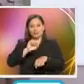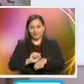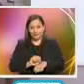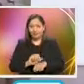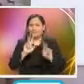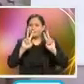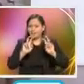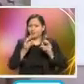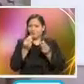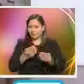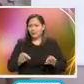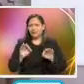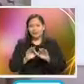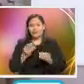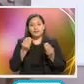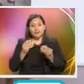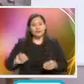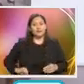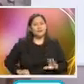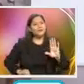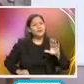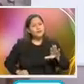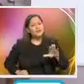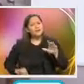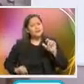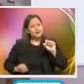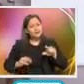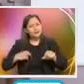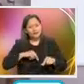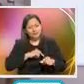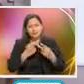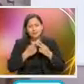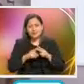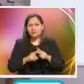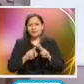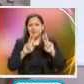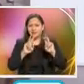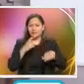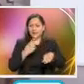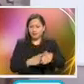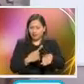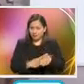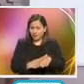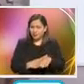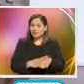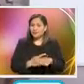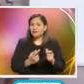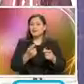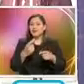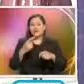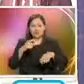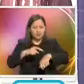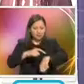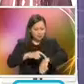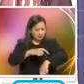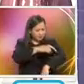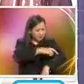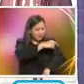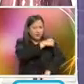con un tema muy importante, muy interesante el Oye, día de hoy. justamente empezaremos hablando de esta enfermedad que ataca las